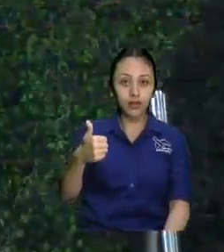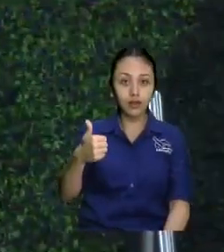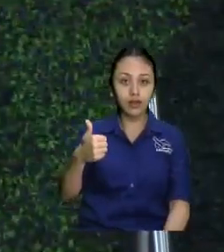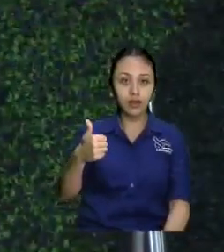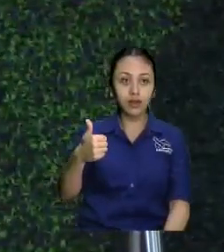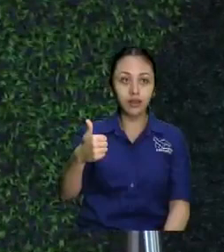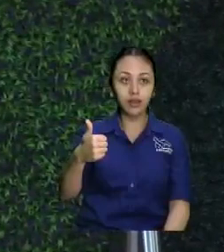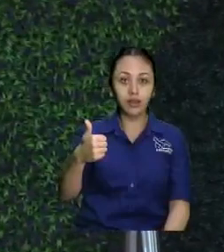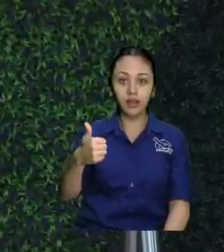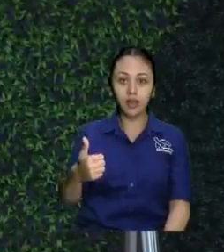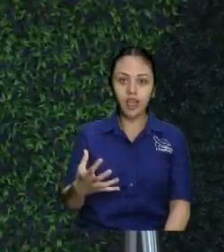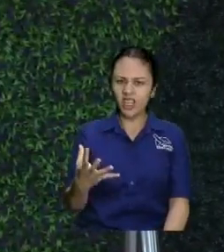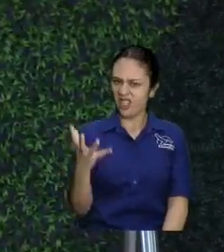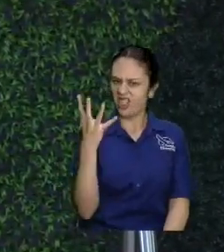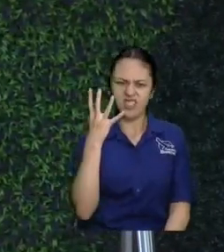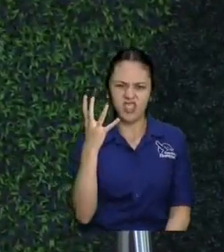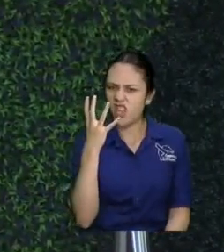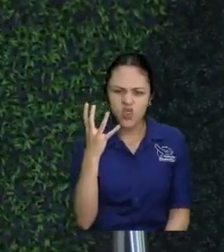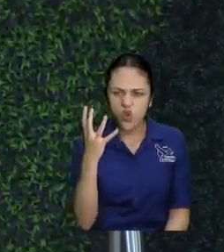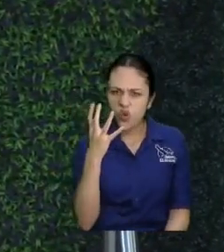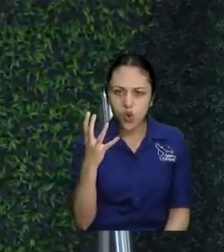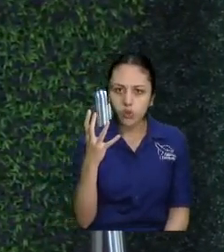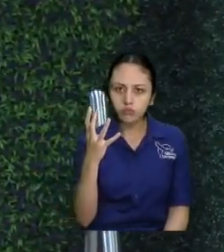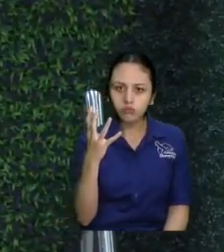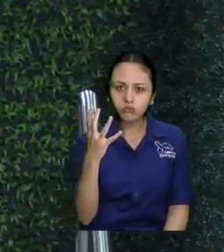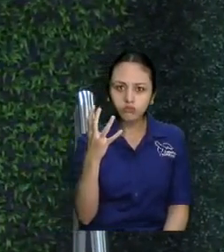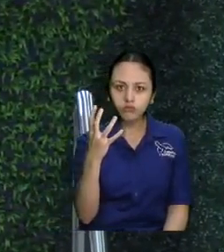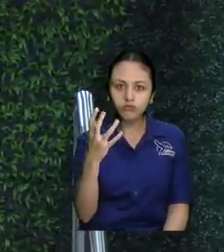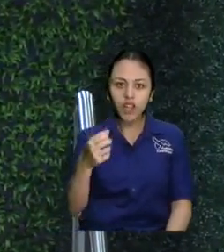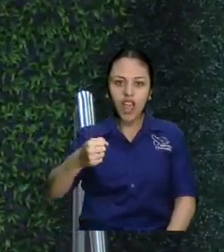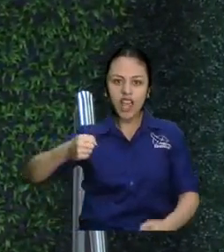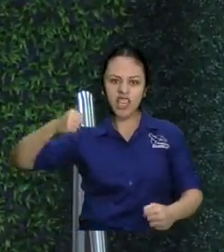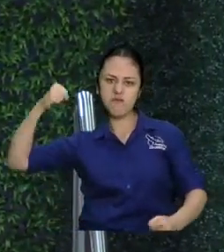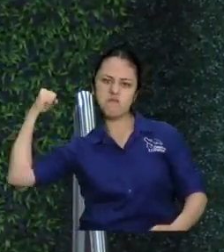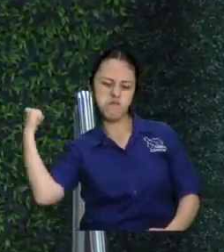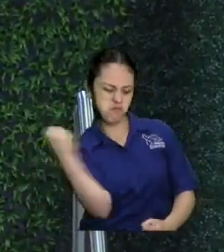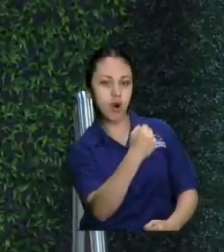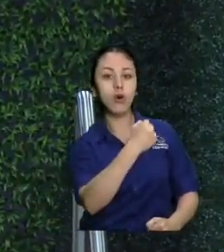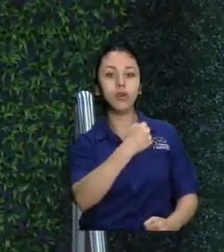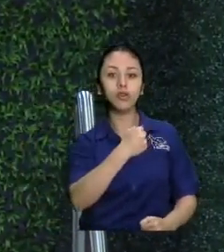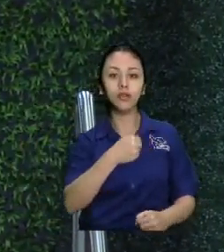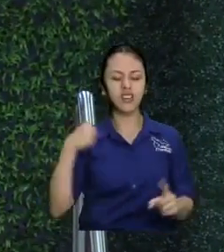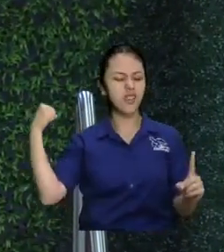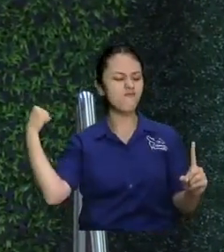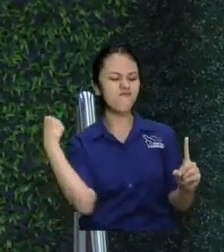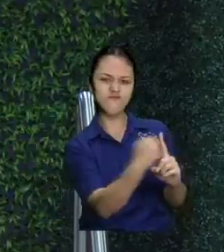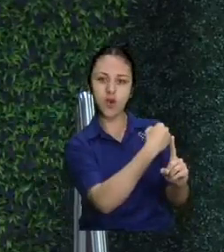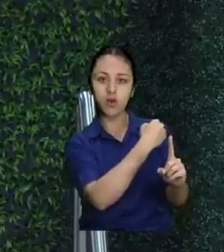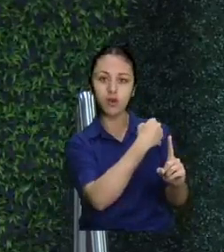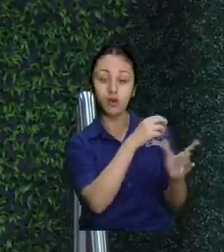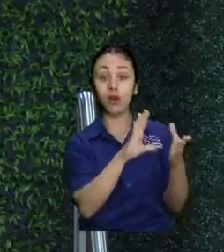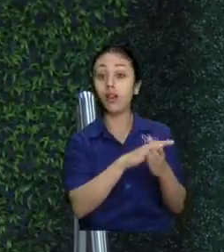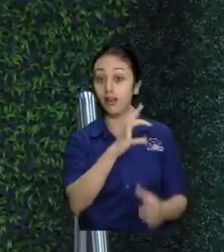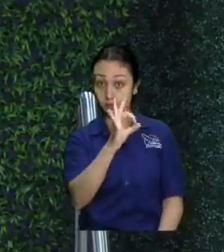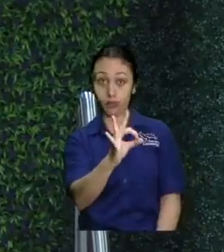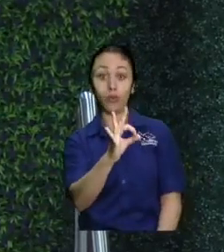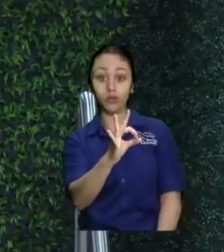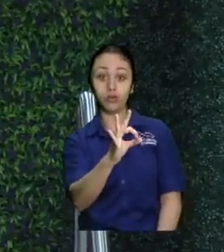se le subió el mush, hermano, y le metió una bofetada al pastor, a su